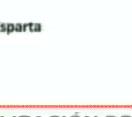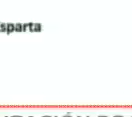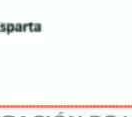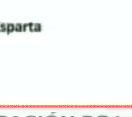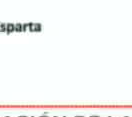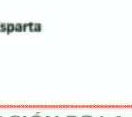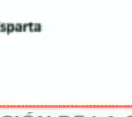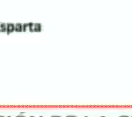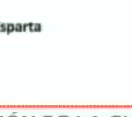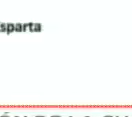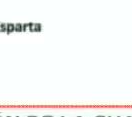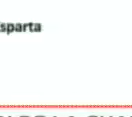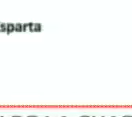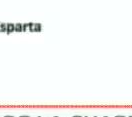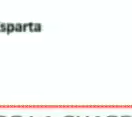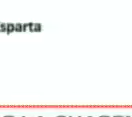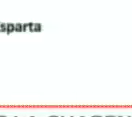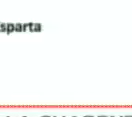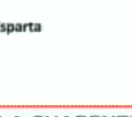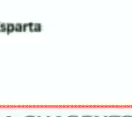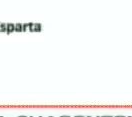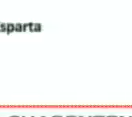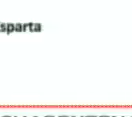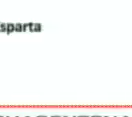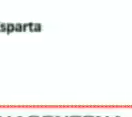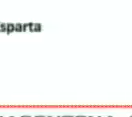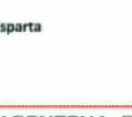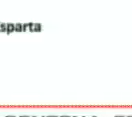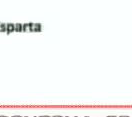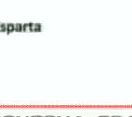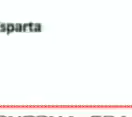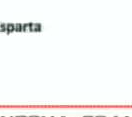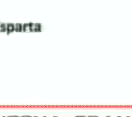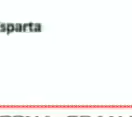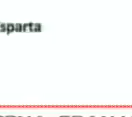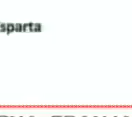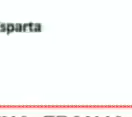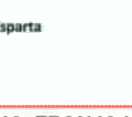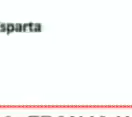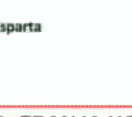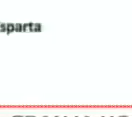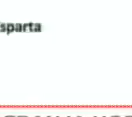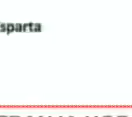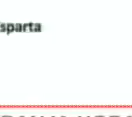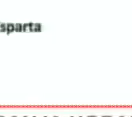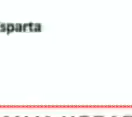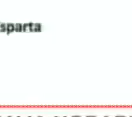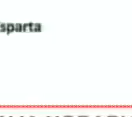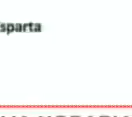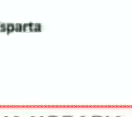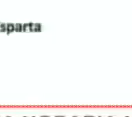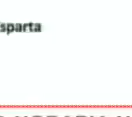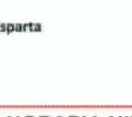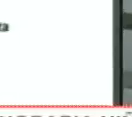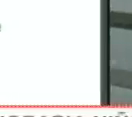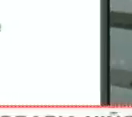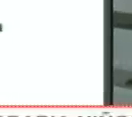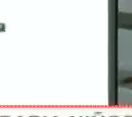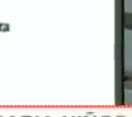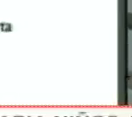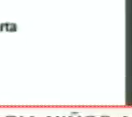Venezuela, porque tienen curvas exponenciales de crecimiento de sus casos. En el caso de